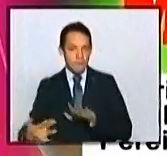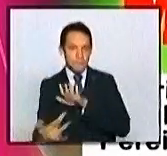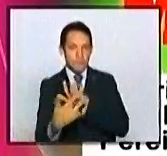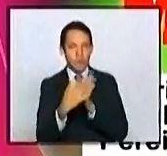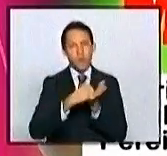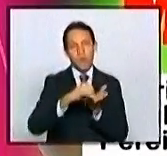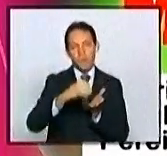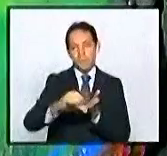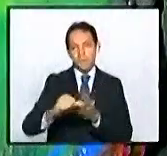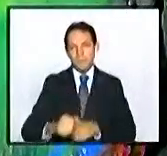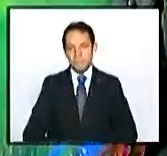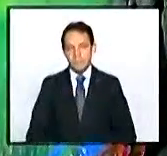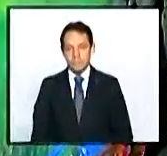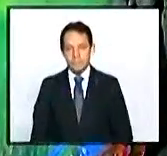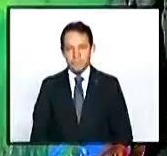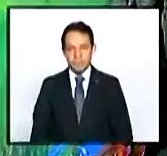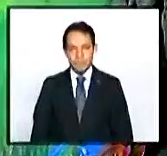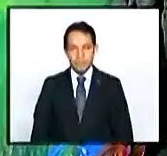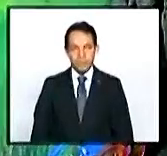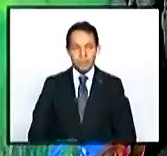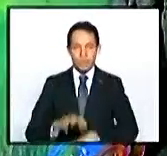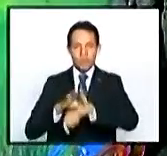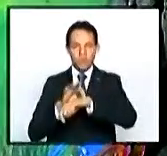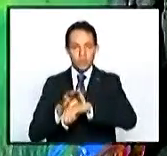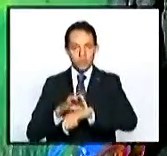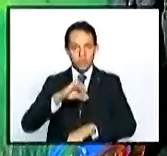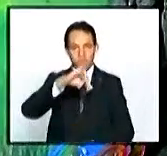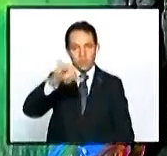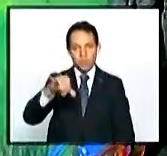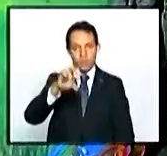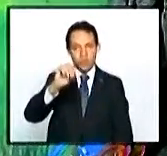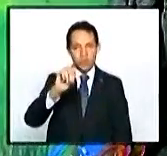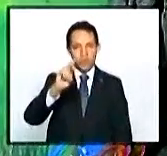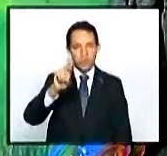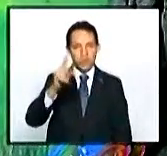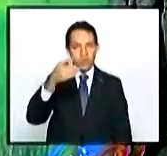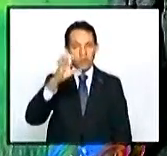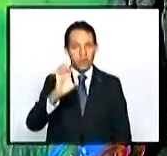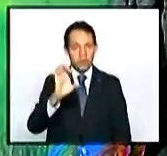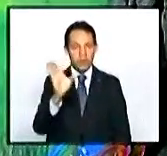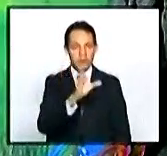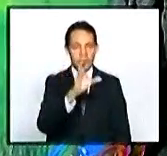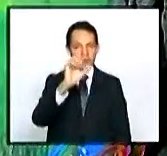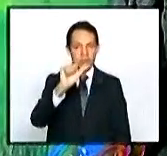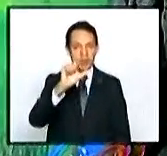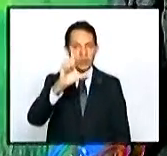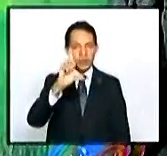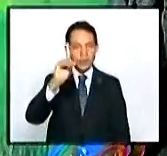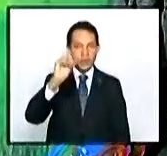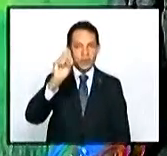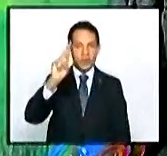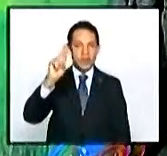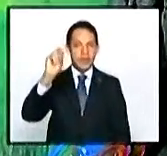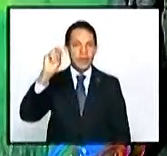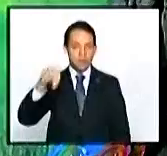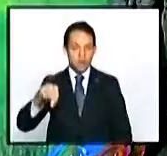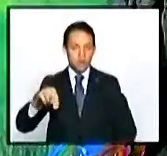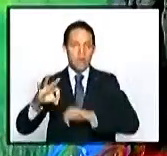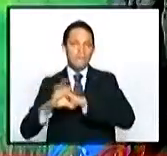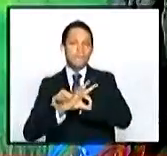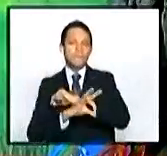883-0299. El doctor Jorge Calderón Duque es psicólogo y ha sido reconocido